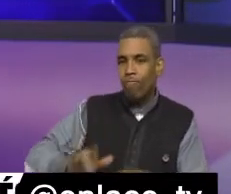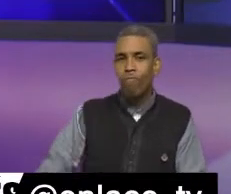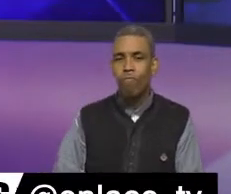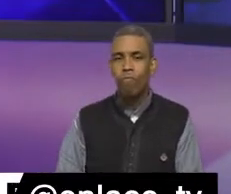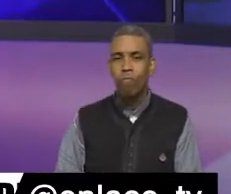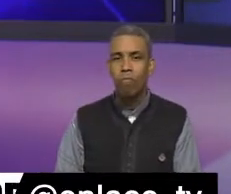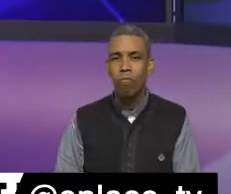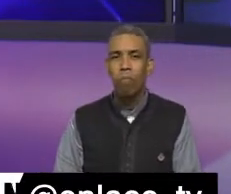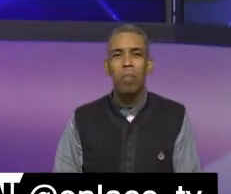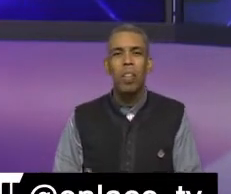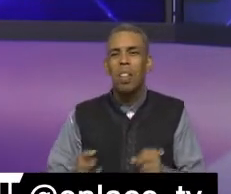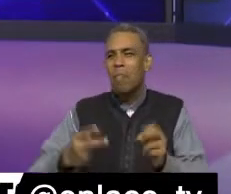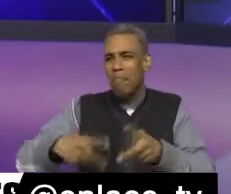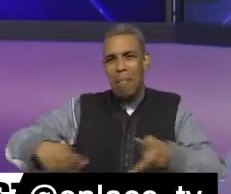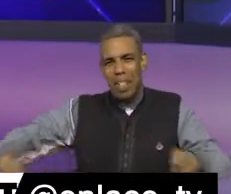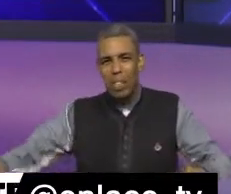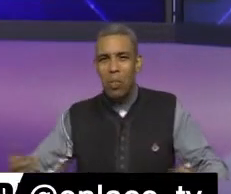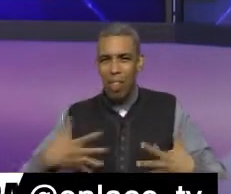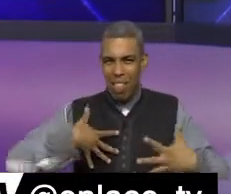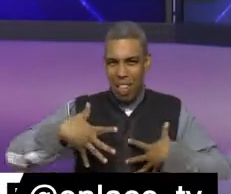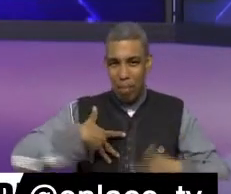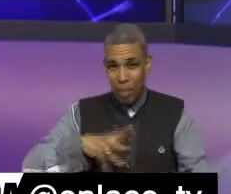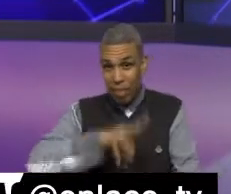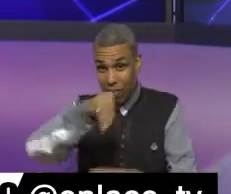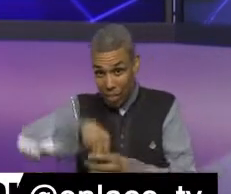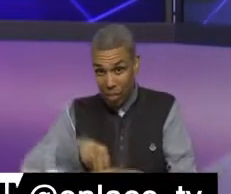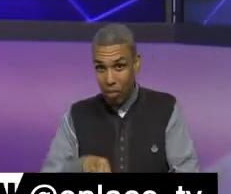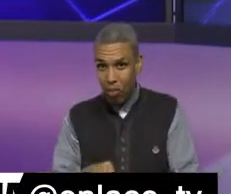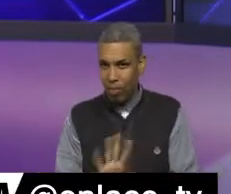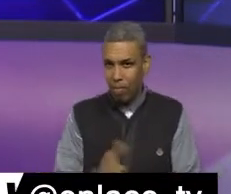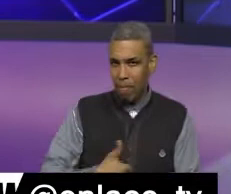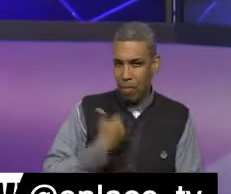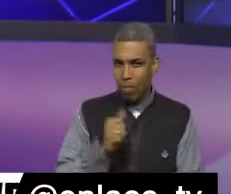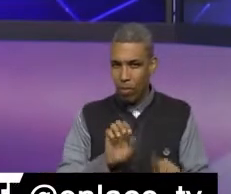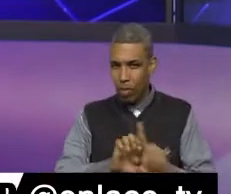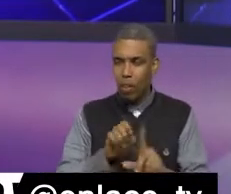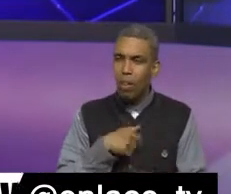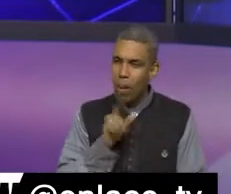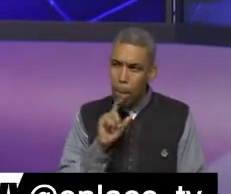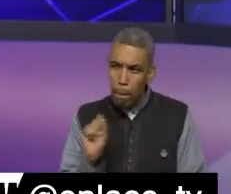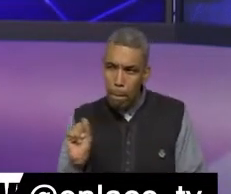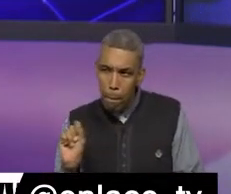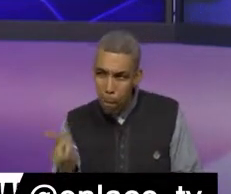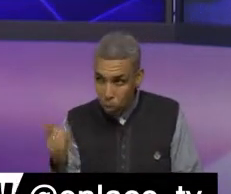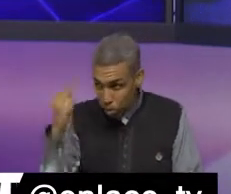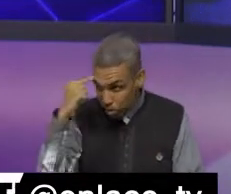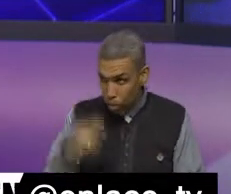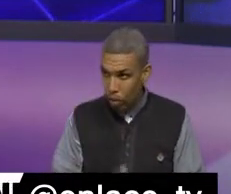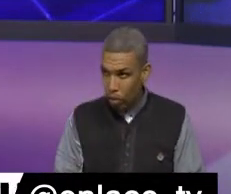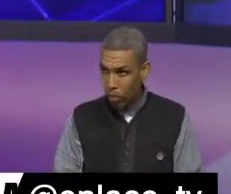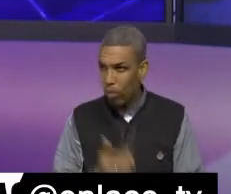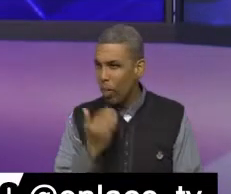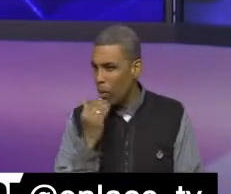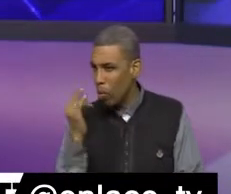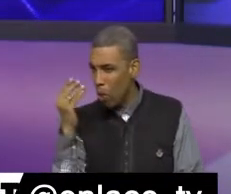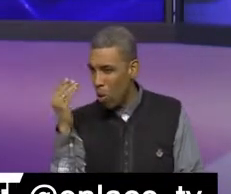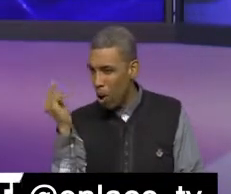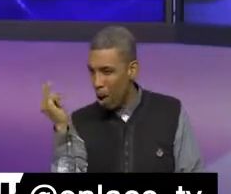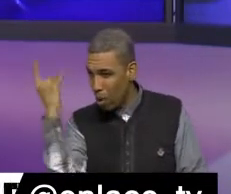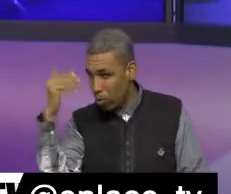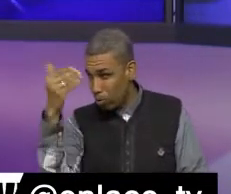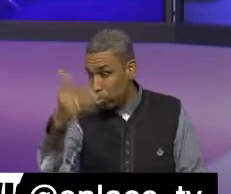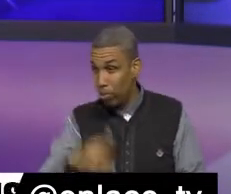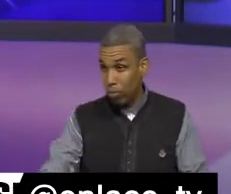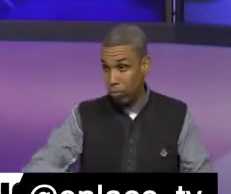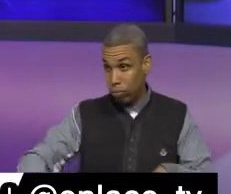Consultamos a los ciudadanos sobre la percepción que tienen acerca de ese tipo de jornadas de sensibilización, si están preparados o no para afrontar una